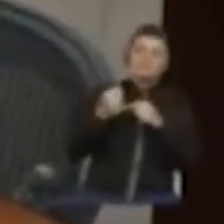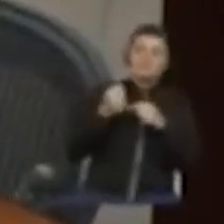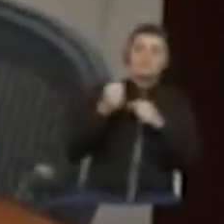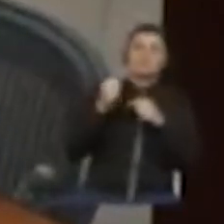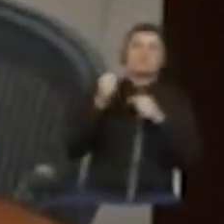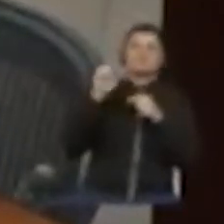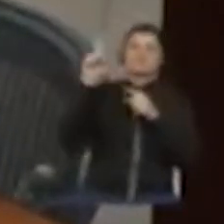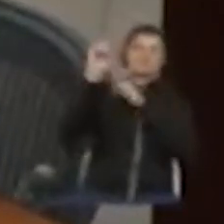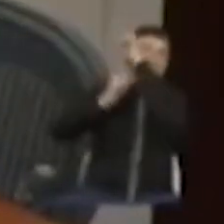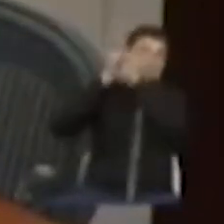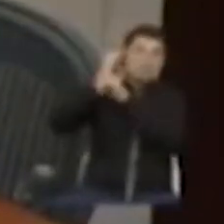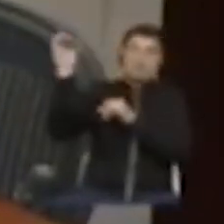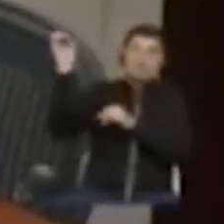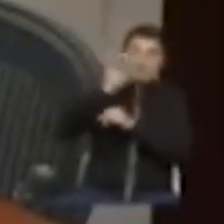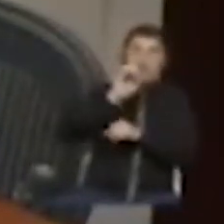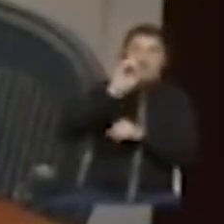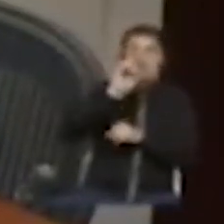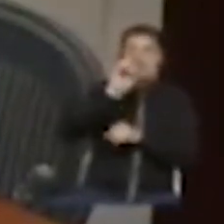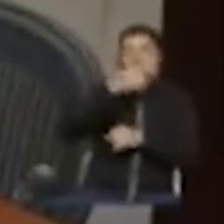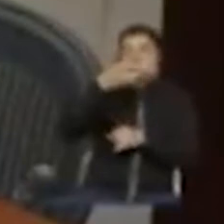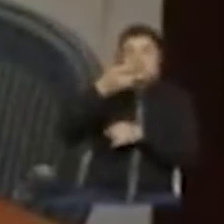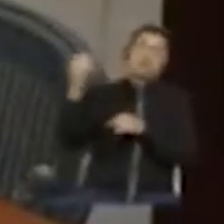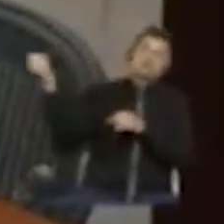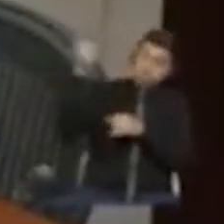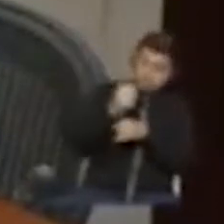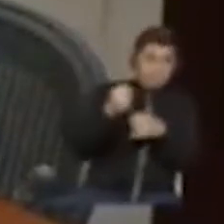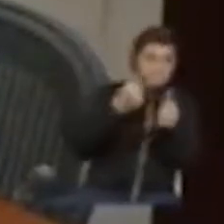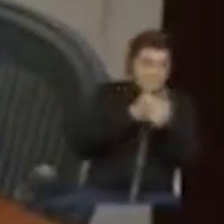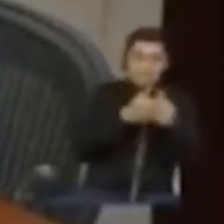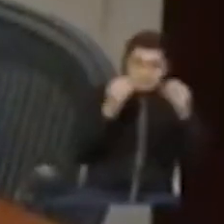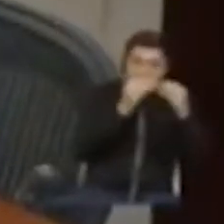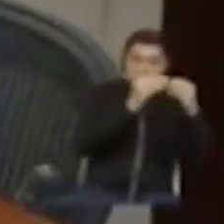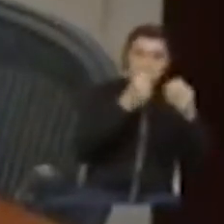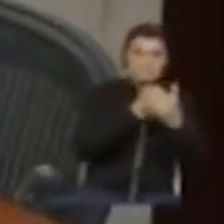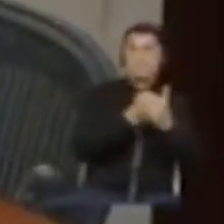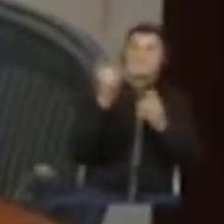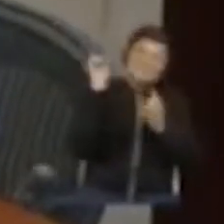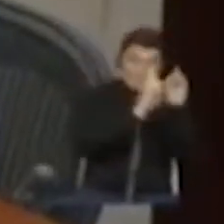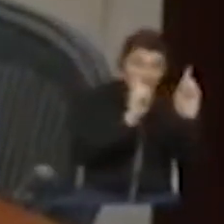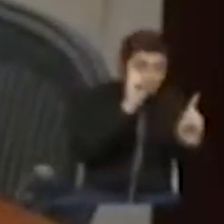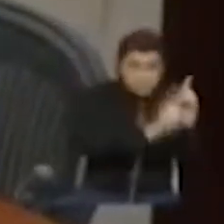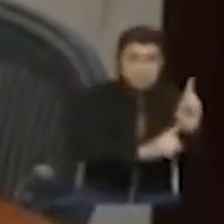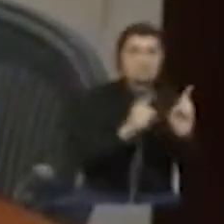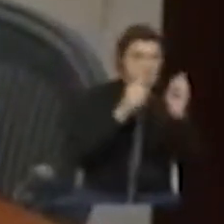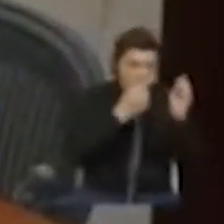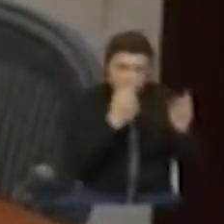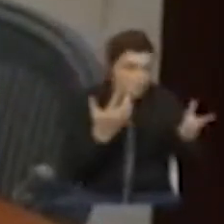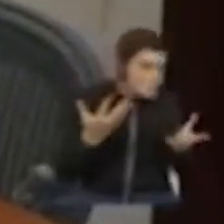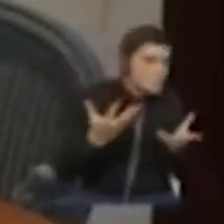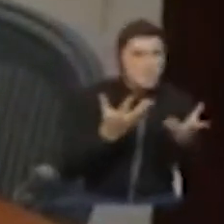comunidad internacional, de ONGs y demás, pero que definitivamente vaya al departamento a mirar